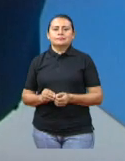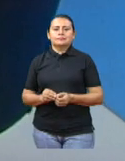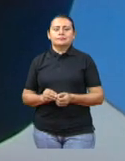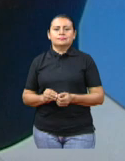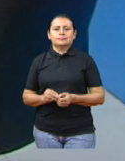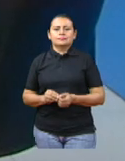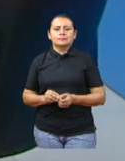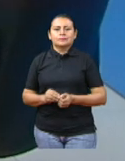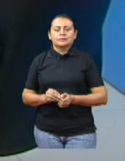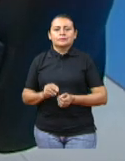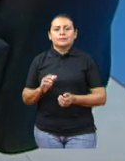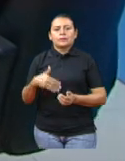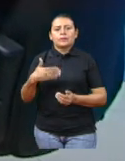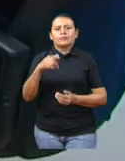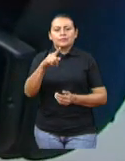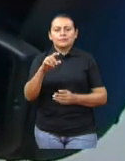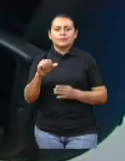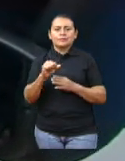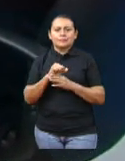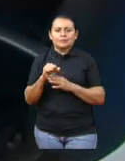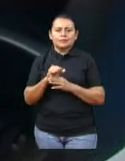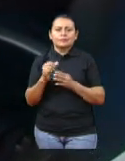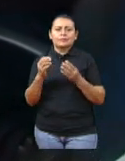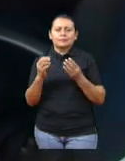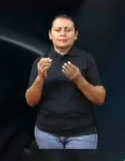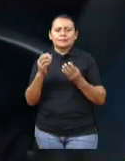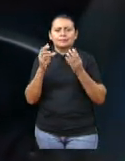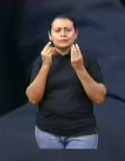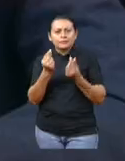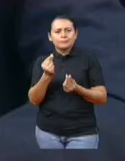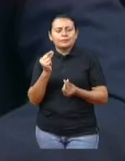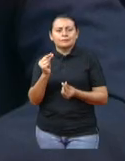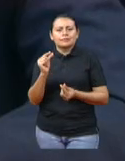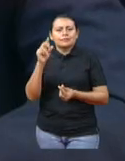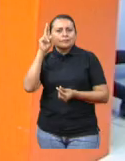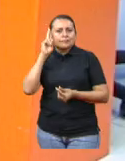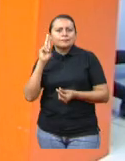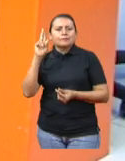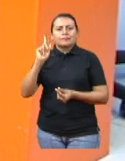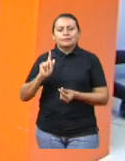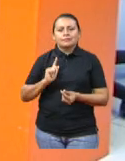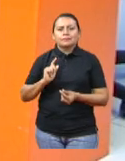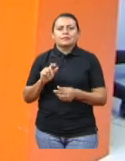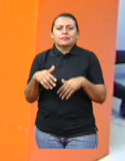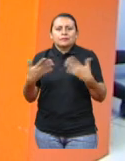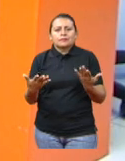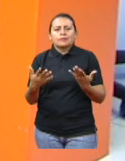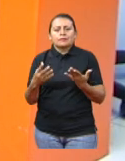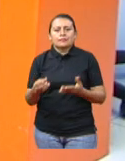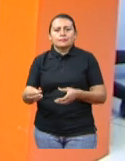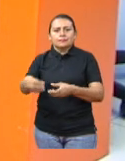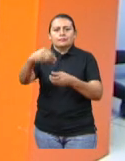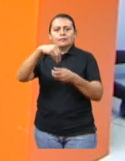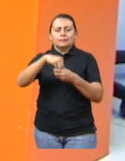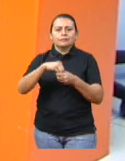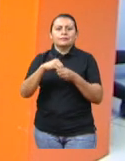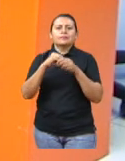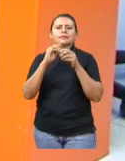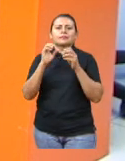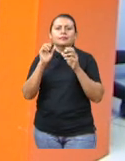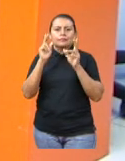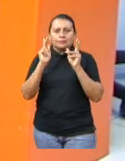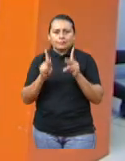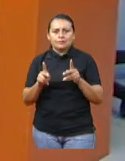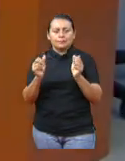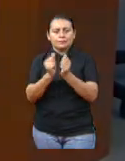En cuanto a la práctica, yo creo que muy pocas universidades realmente tienen el cómo incorporar a las personas